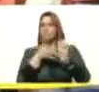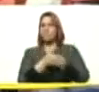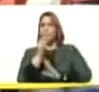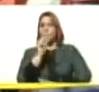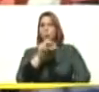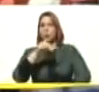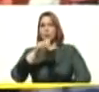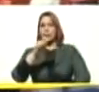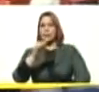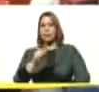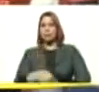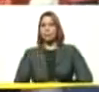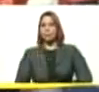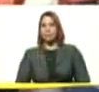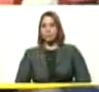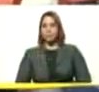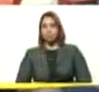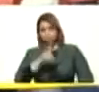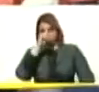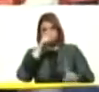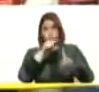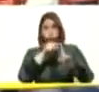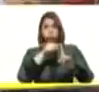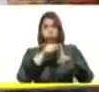punto, rumbo